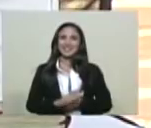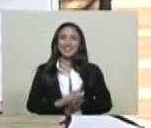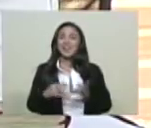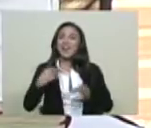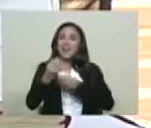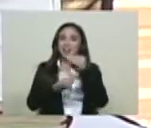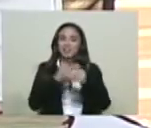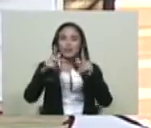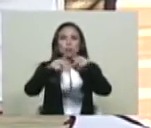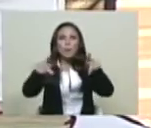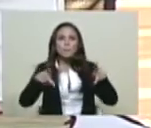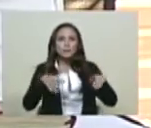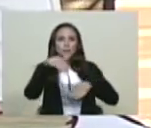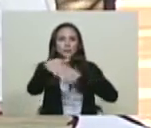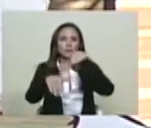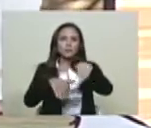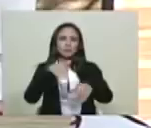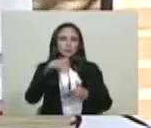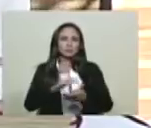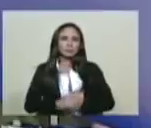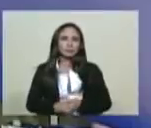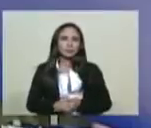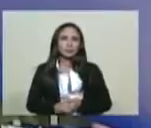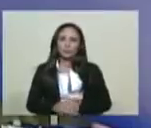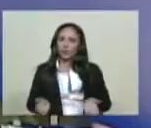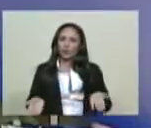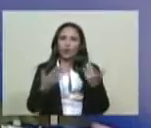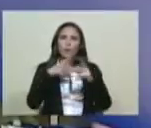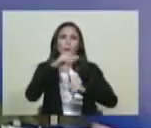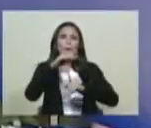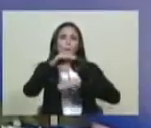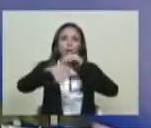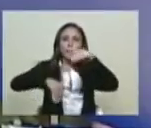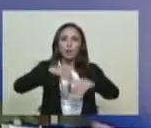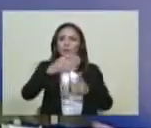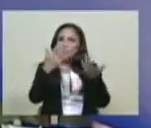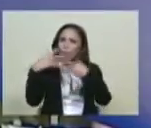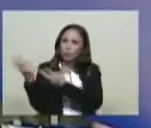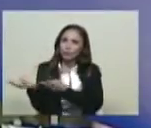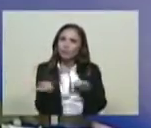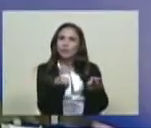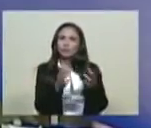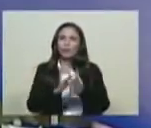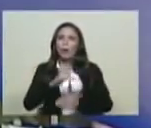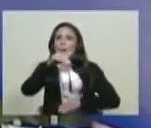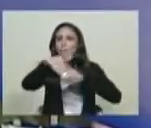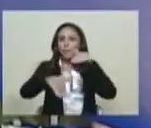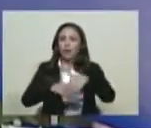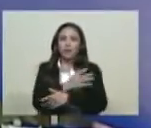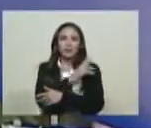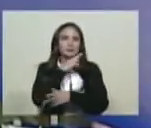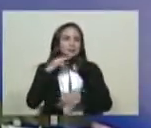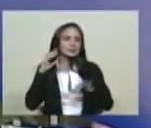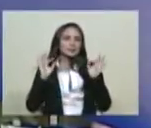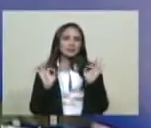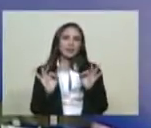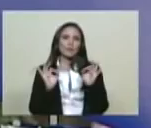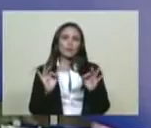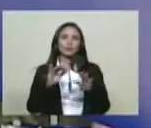de primera. Camurichico. Sí, señor. Vamos pa Camurichico. Invito al pueblo a Camurichico a que nos echemos un chapuzón en la